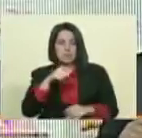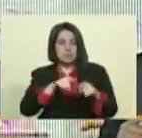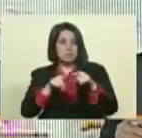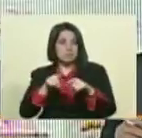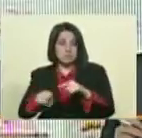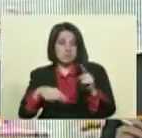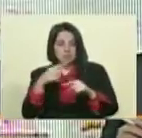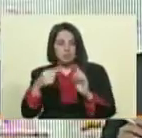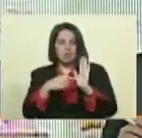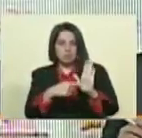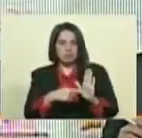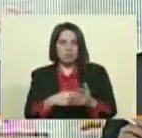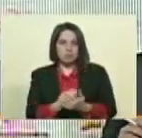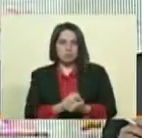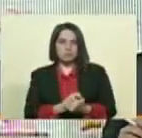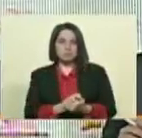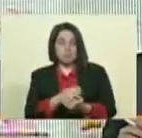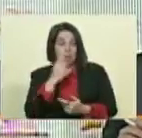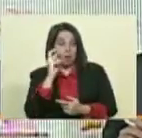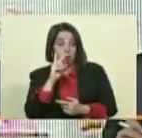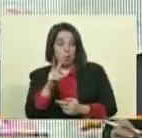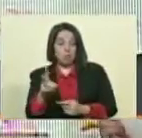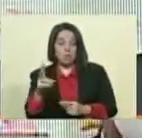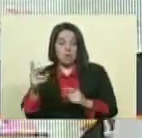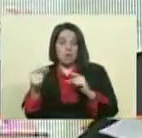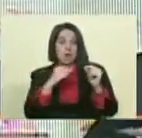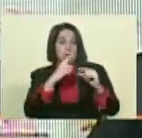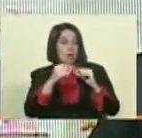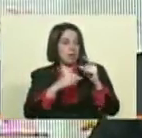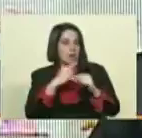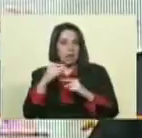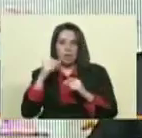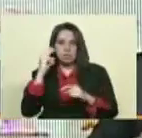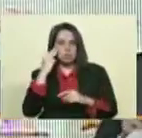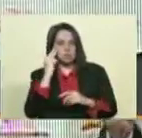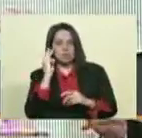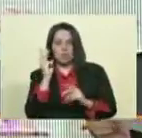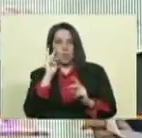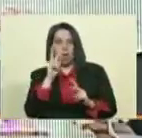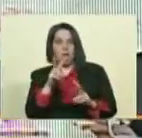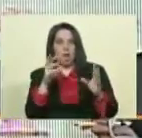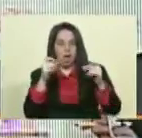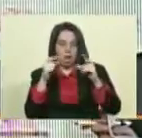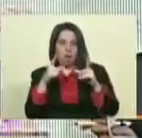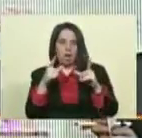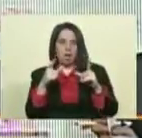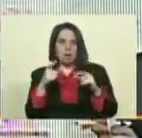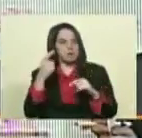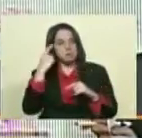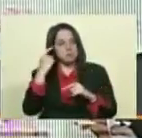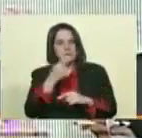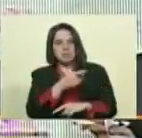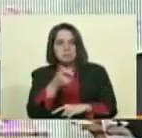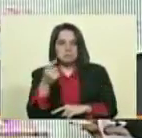mostramos. Lo vi por las redes sociales. Me causó asombro. No sé si ustedes lo han visto.